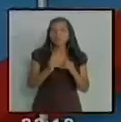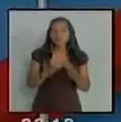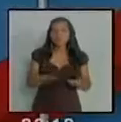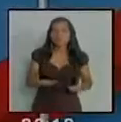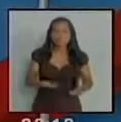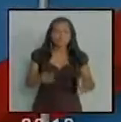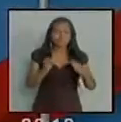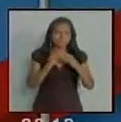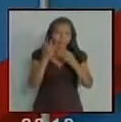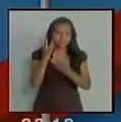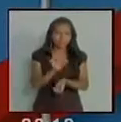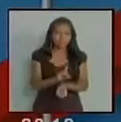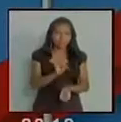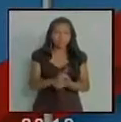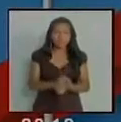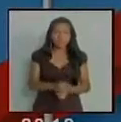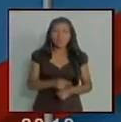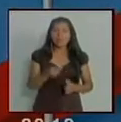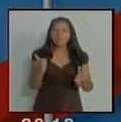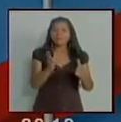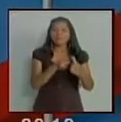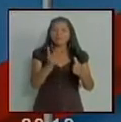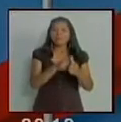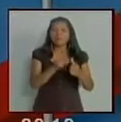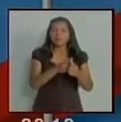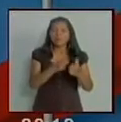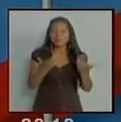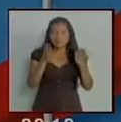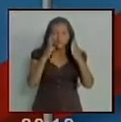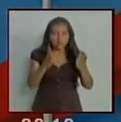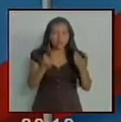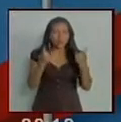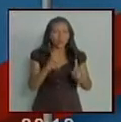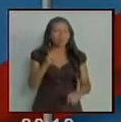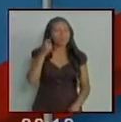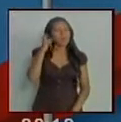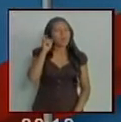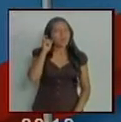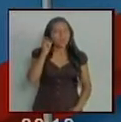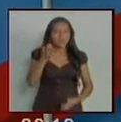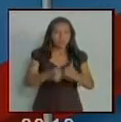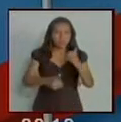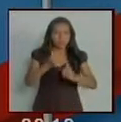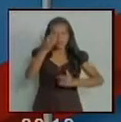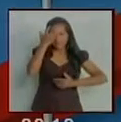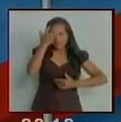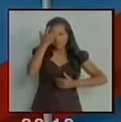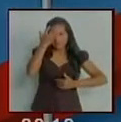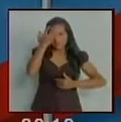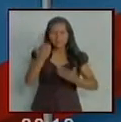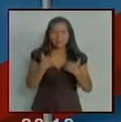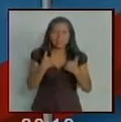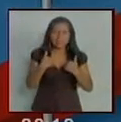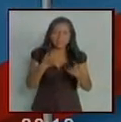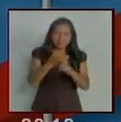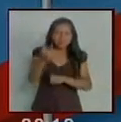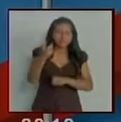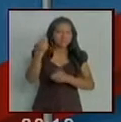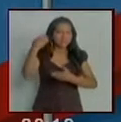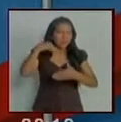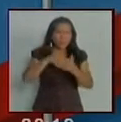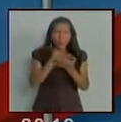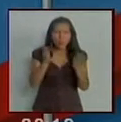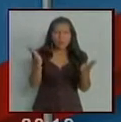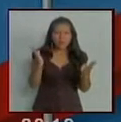manifestaciones frecuentes de alerta es el acúfeno. Cuando el oído se siente dañado o tiene cierto daño, por cualquiera de las